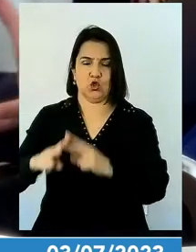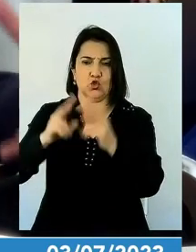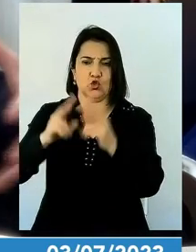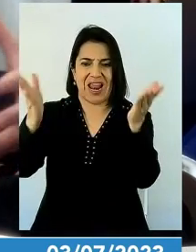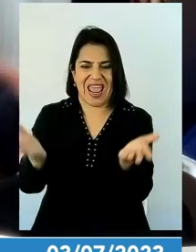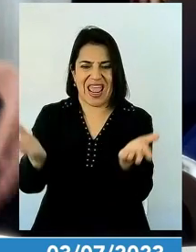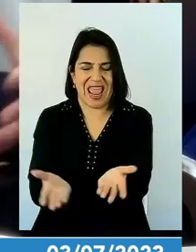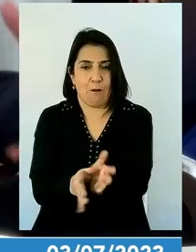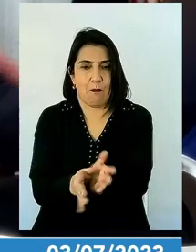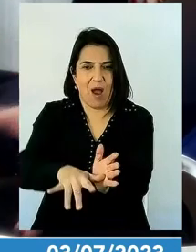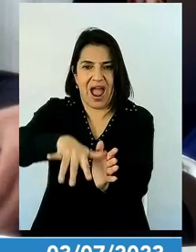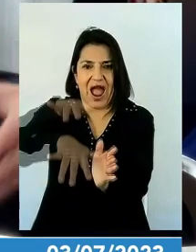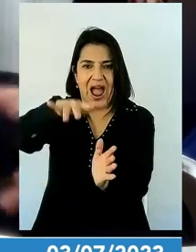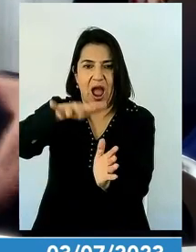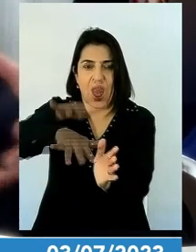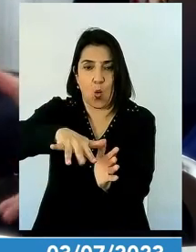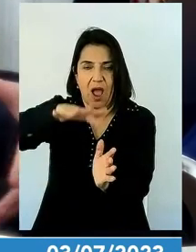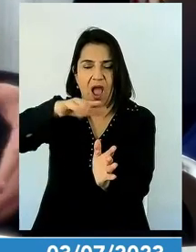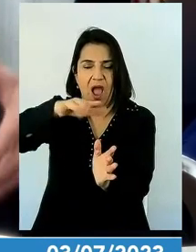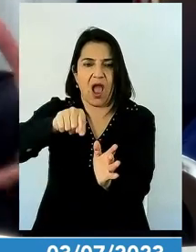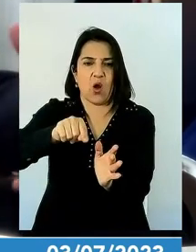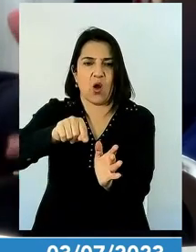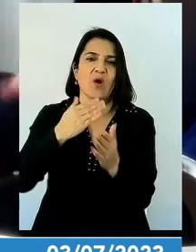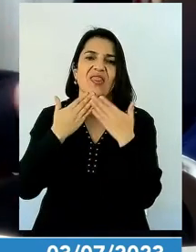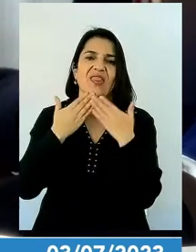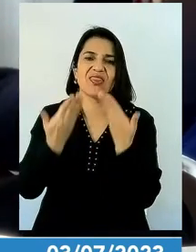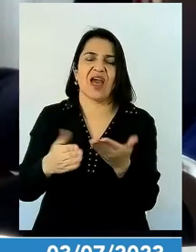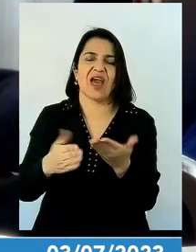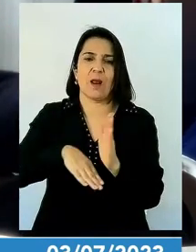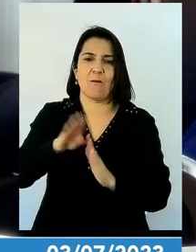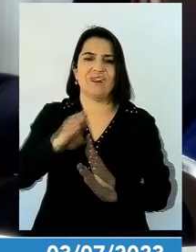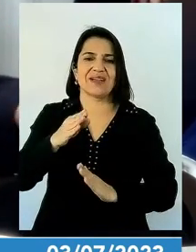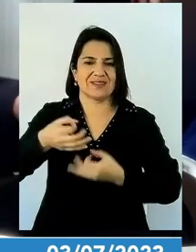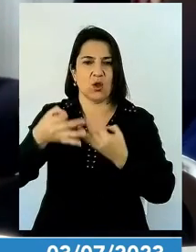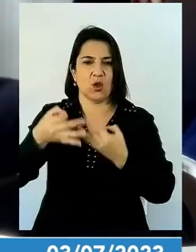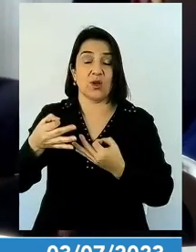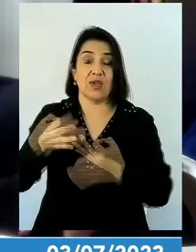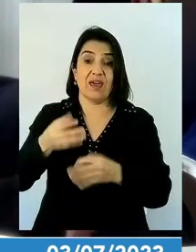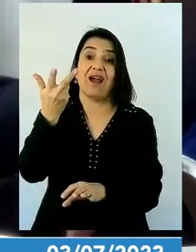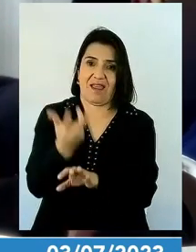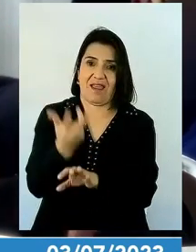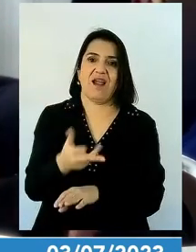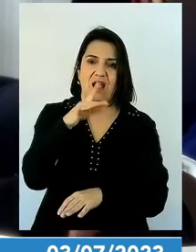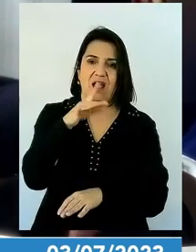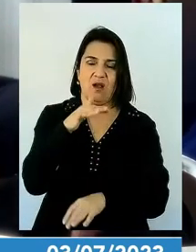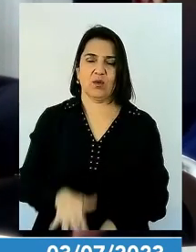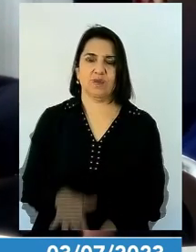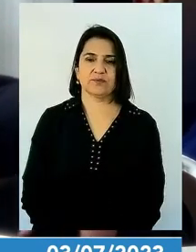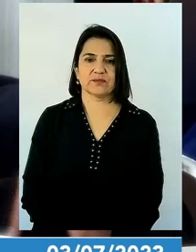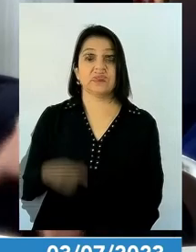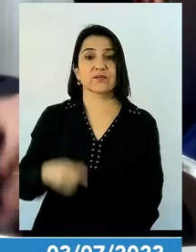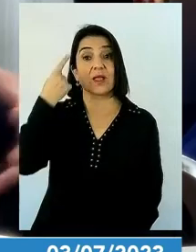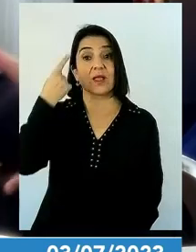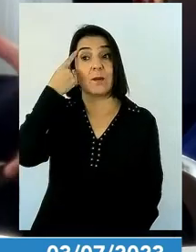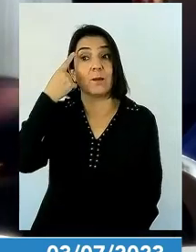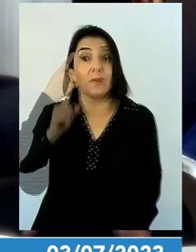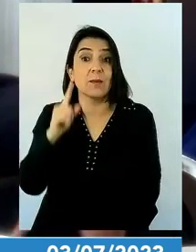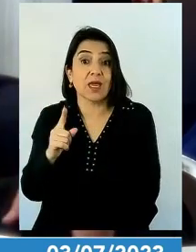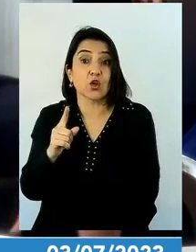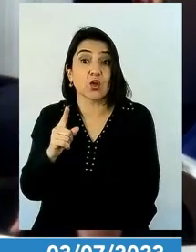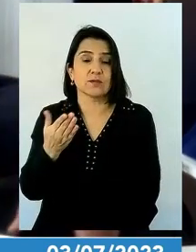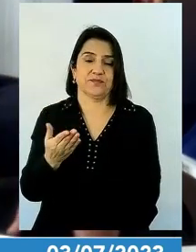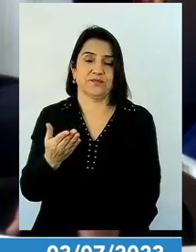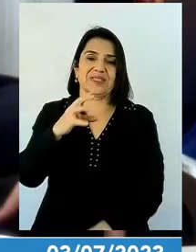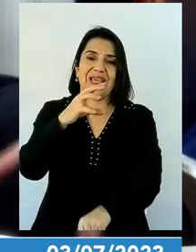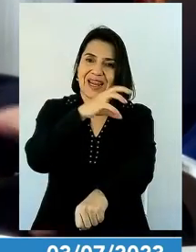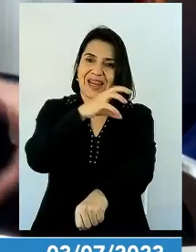dar mayor garantía de que se va a poder disponer de agua. Pero por otro lado, en una región donde existe una